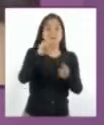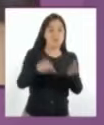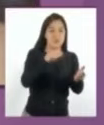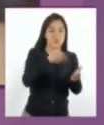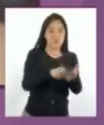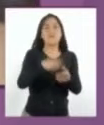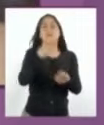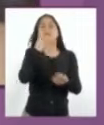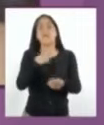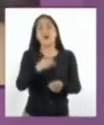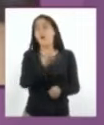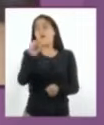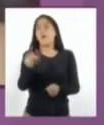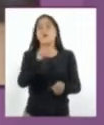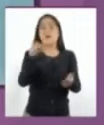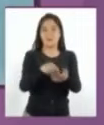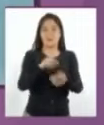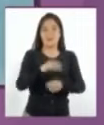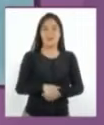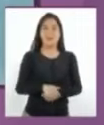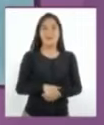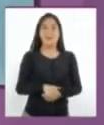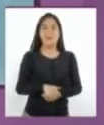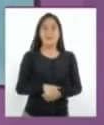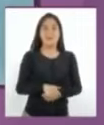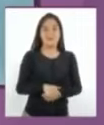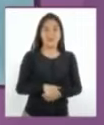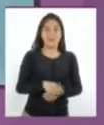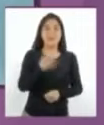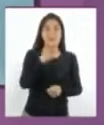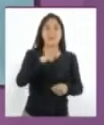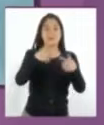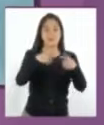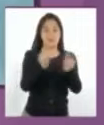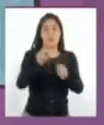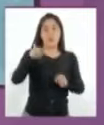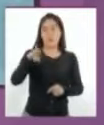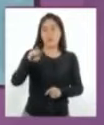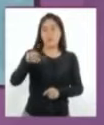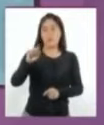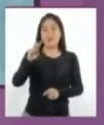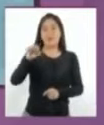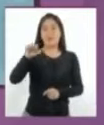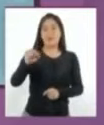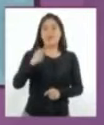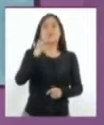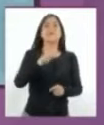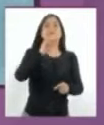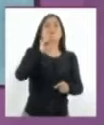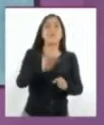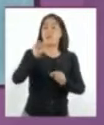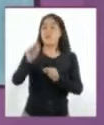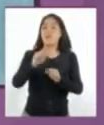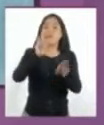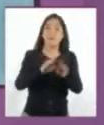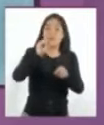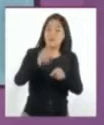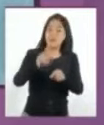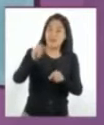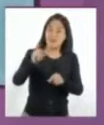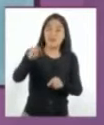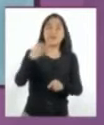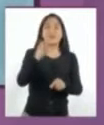se movían a otro. Así fue como estos grupos nómadas avanzaron poco a poco hacia el sur y llegaron hace